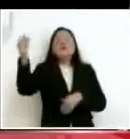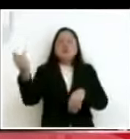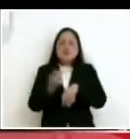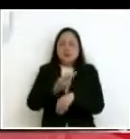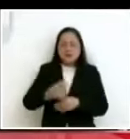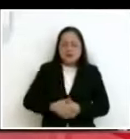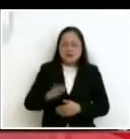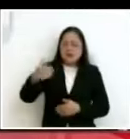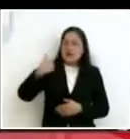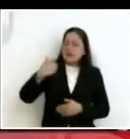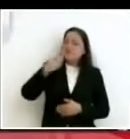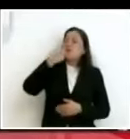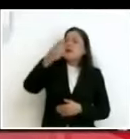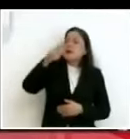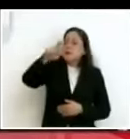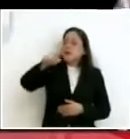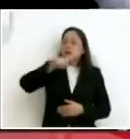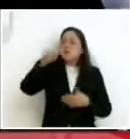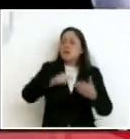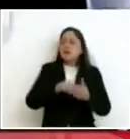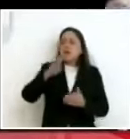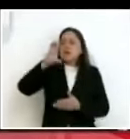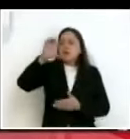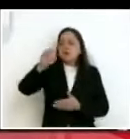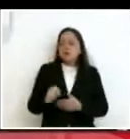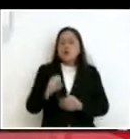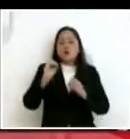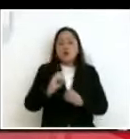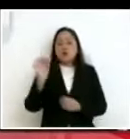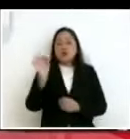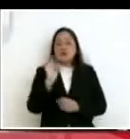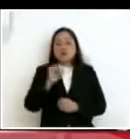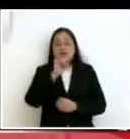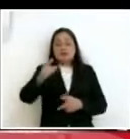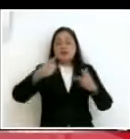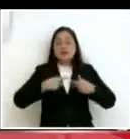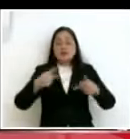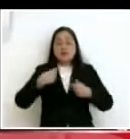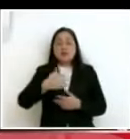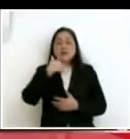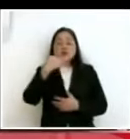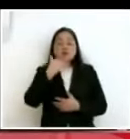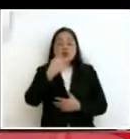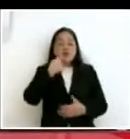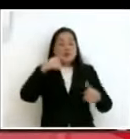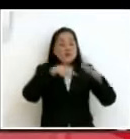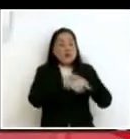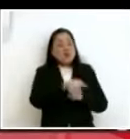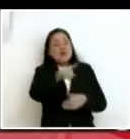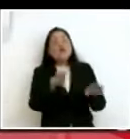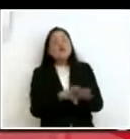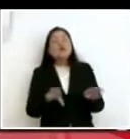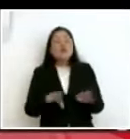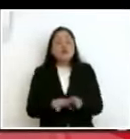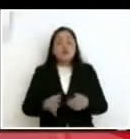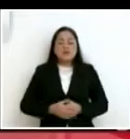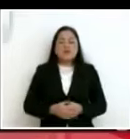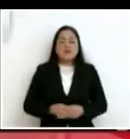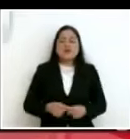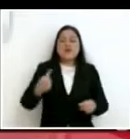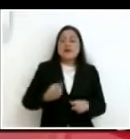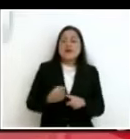empleada de Norma Piña y la para en seco. Antes de poner la información, los invitamos a que nos ayuden a compartir